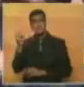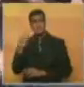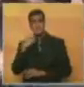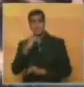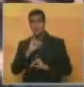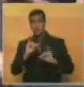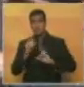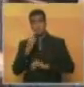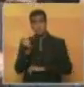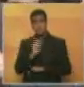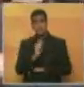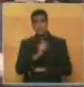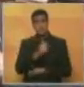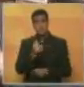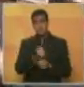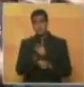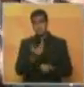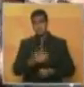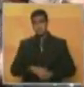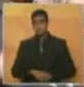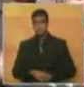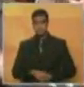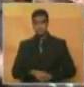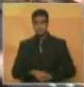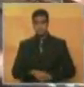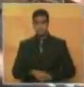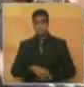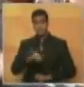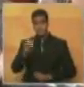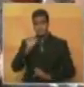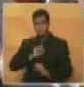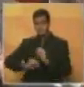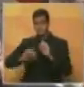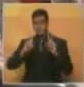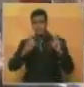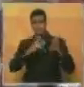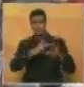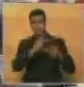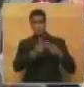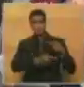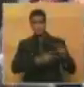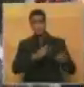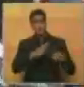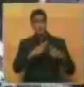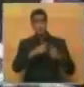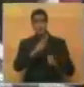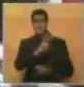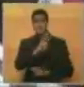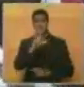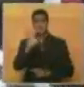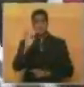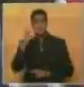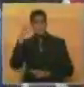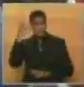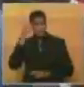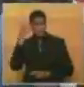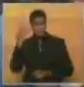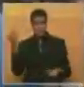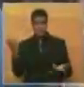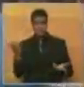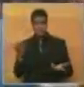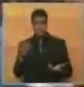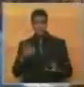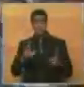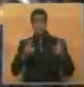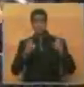la Alcaldía Metropolitana de Caracas. Ledezma también rechazó la apertura de nuevos procedimientos contra otras 29 emisoras de radio. Dijo